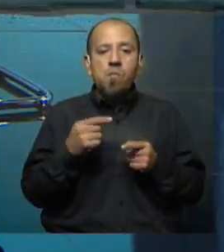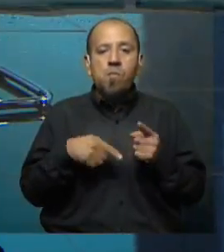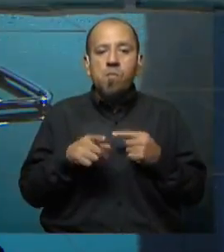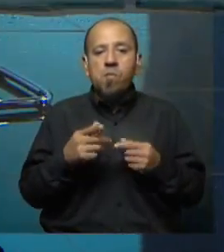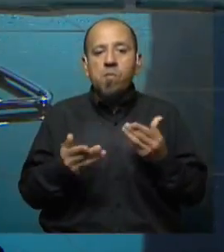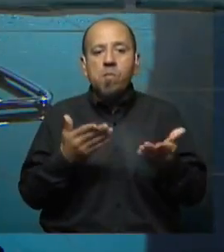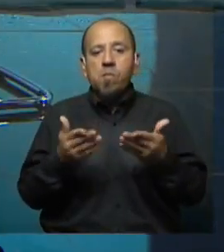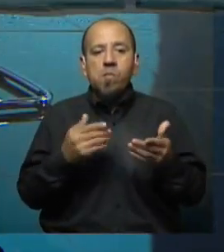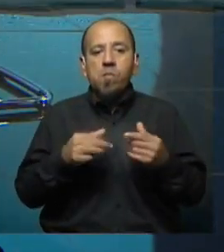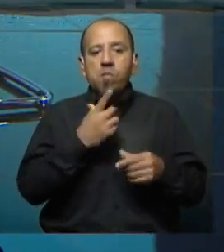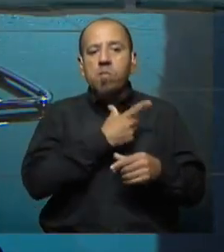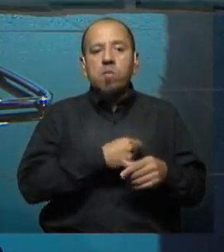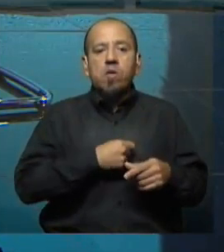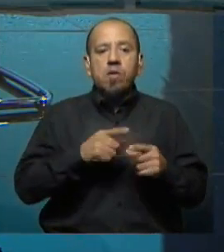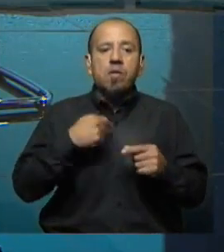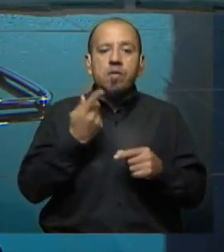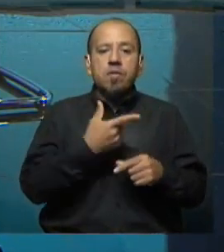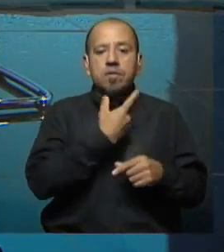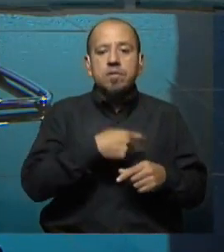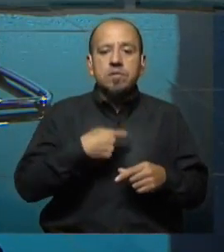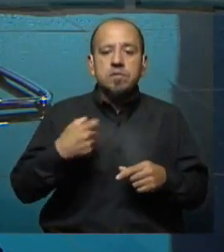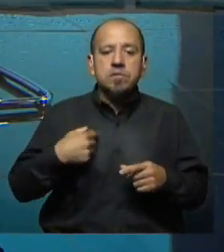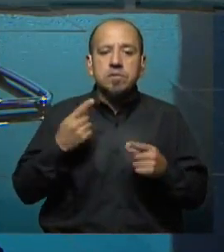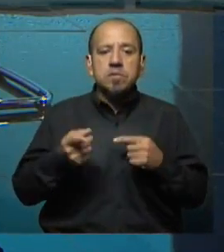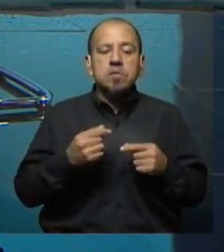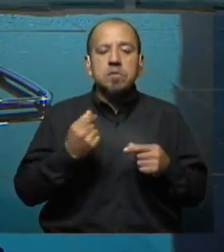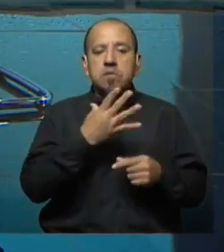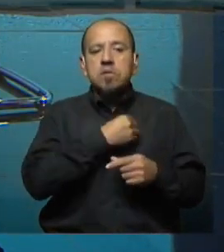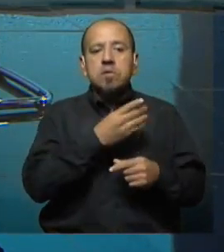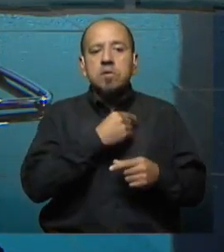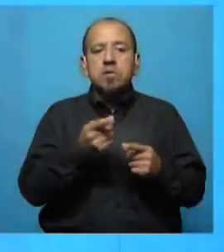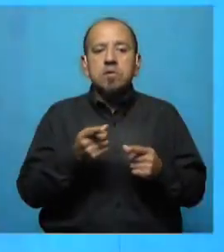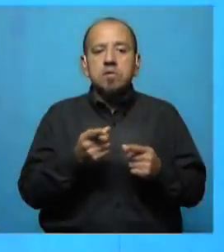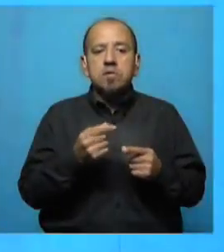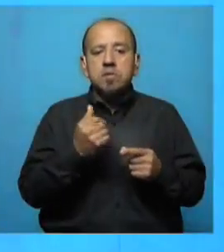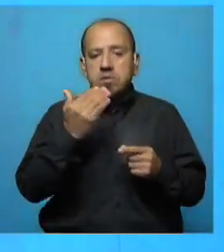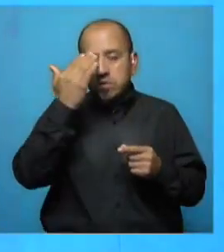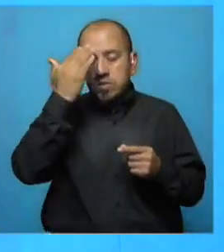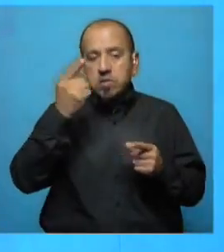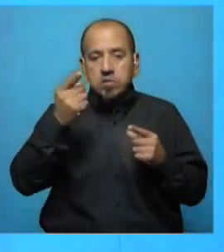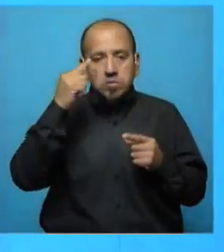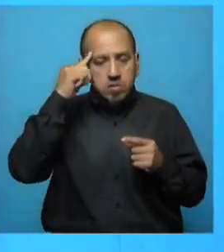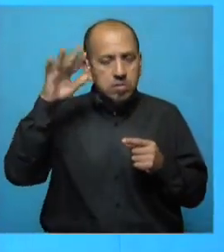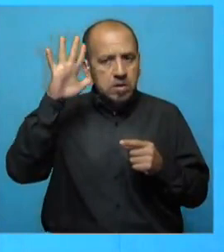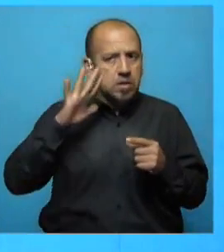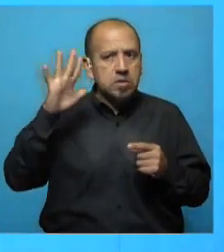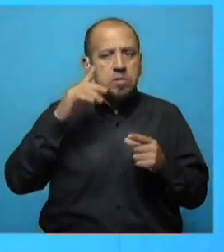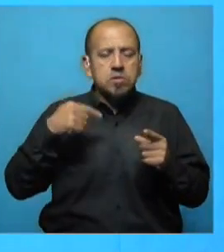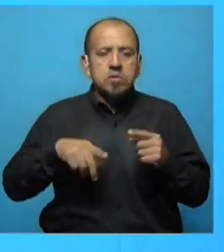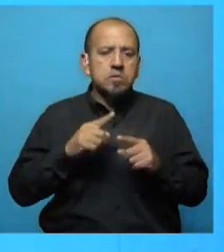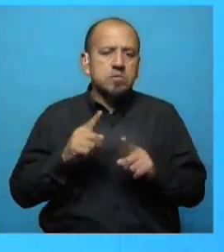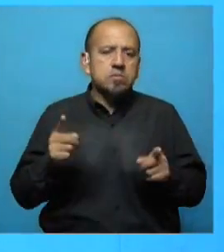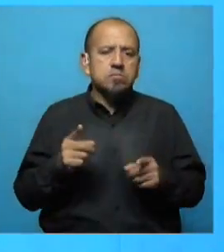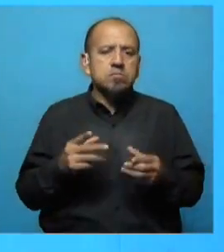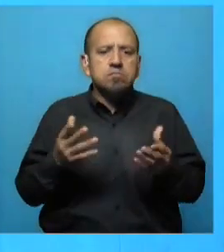si traes a uno de nacional al otro programa tenés que traer una peñarol si traes uno del partido Nacional eso es una fantasía este no tiene sentido